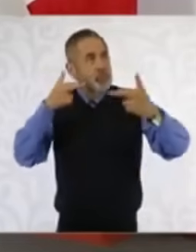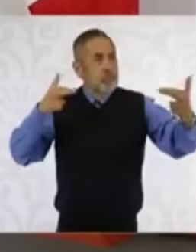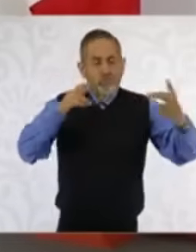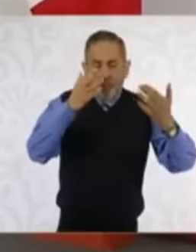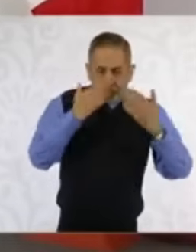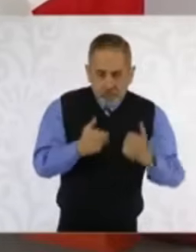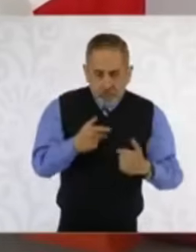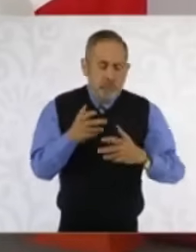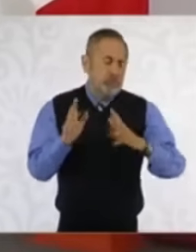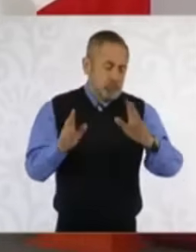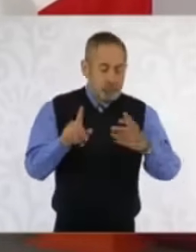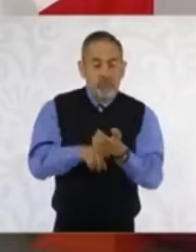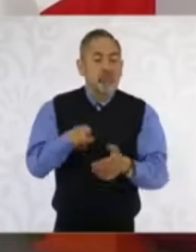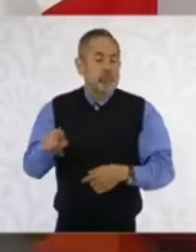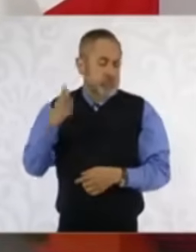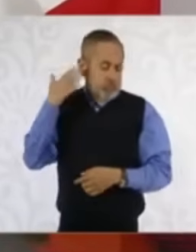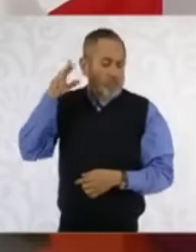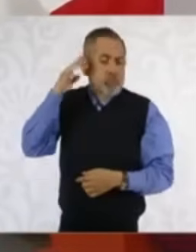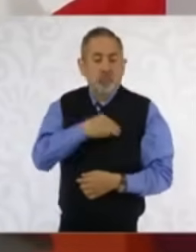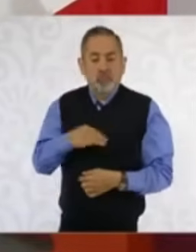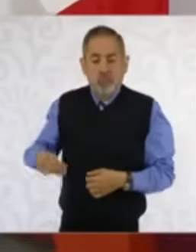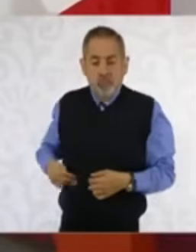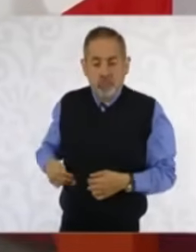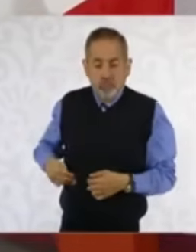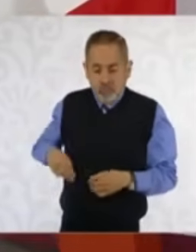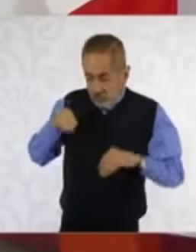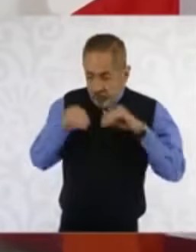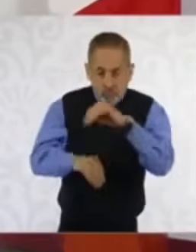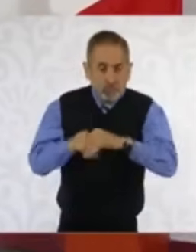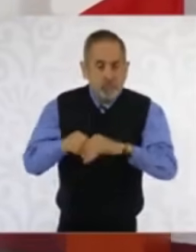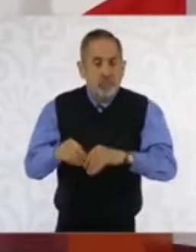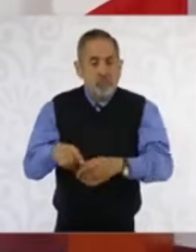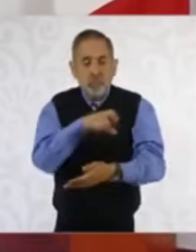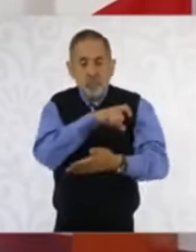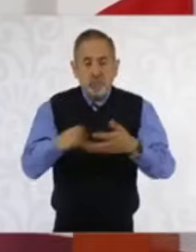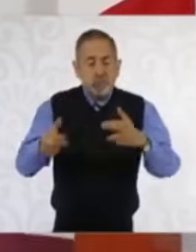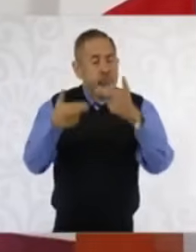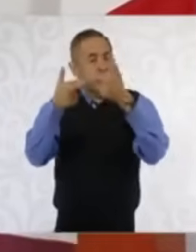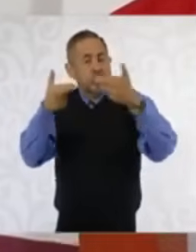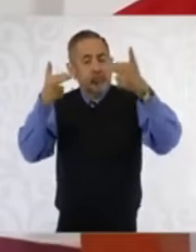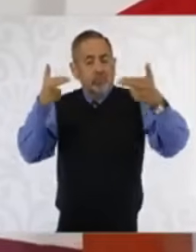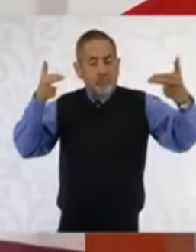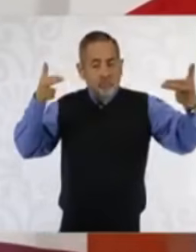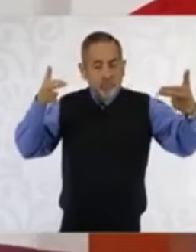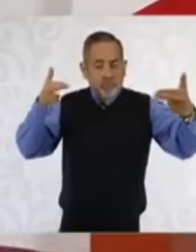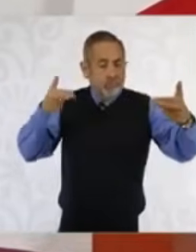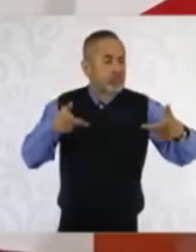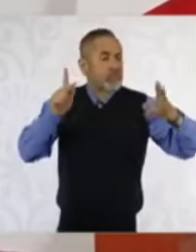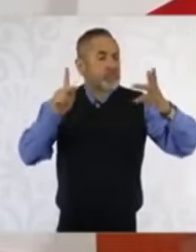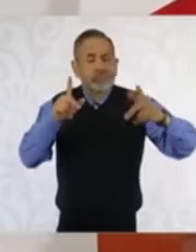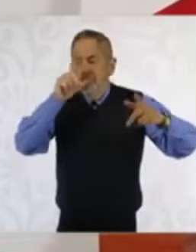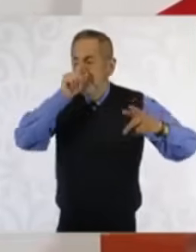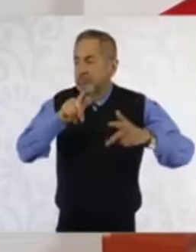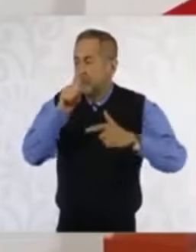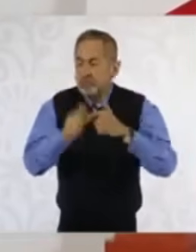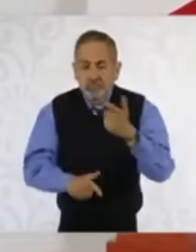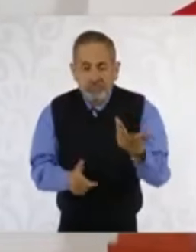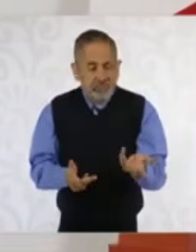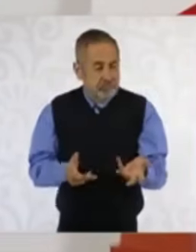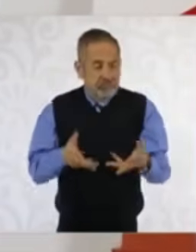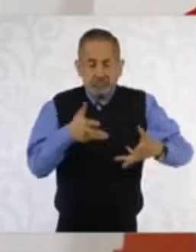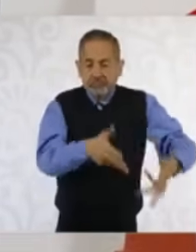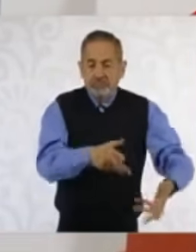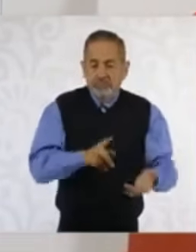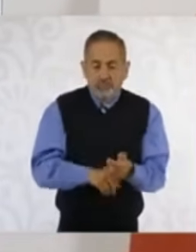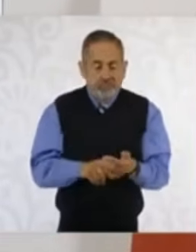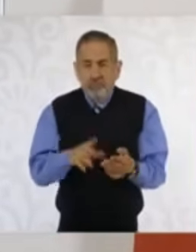excesivas. Regresando a la pensión mínima en Afores en el ISSSTE, entonces solo pudiera ser que las personas que se pensionen bajo la pensión mínima garantizada, que